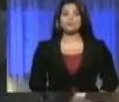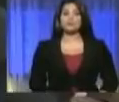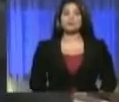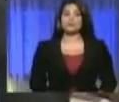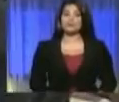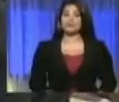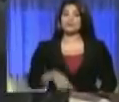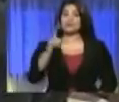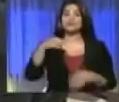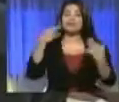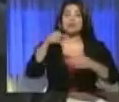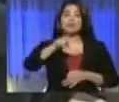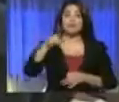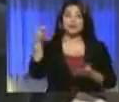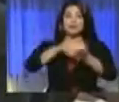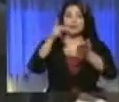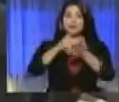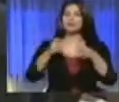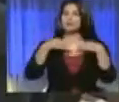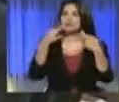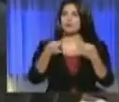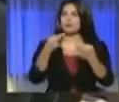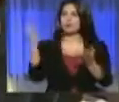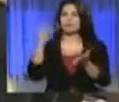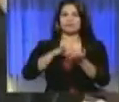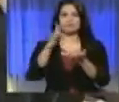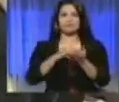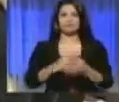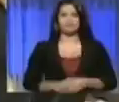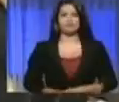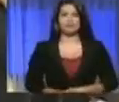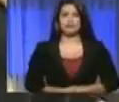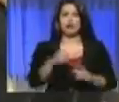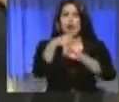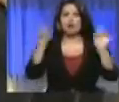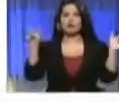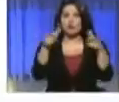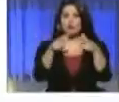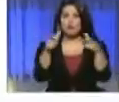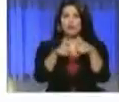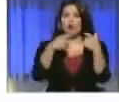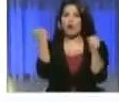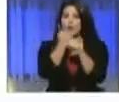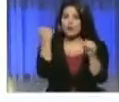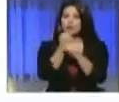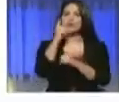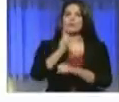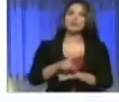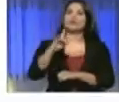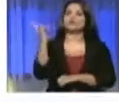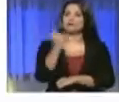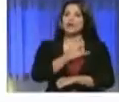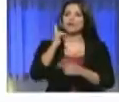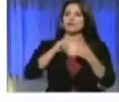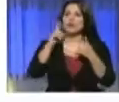Siempre presente, siempre consecuente, dirigentes de la clase obrera, universitaria,